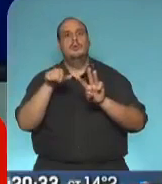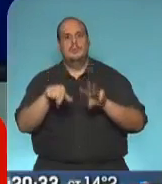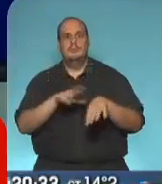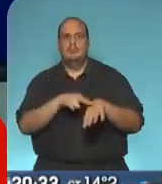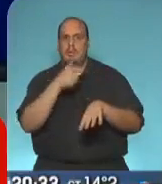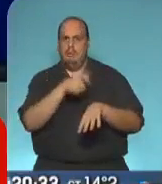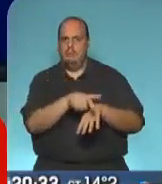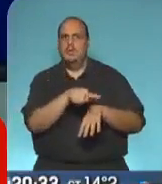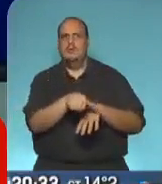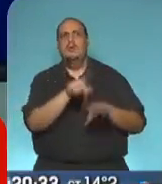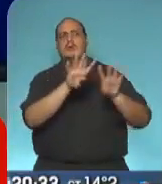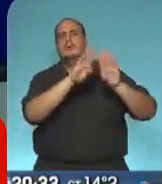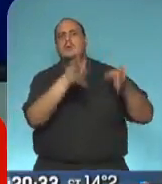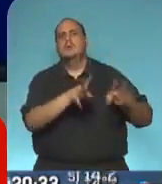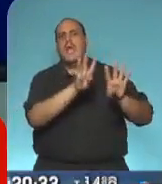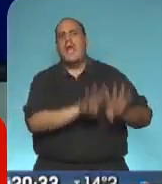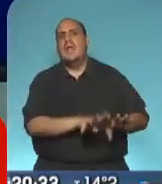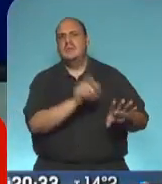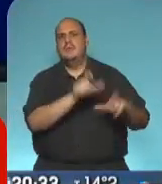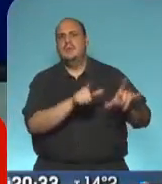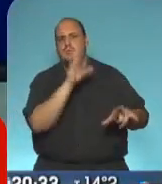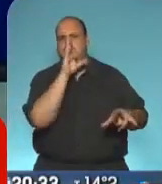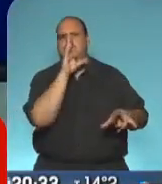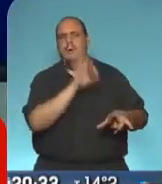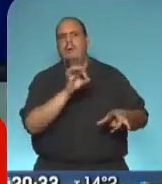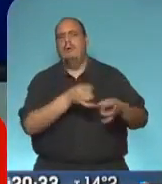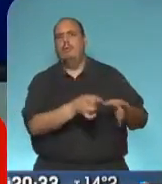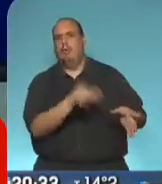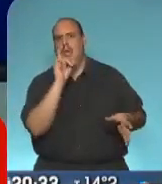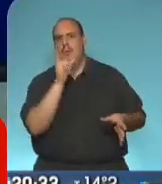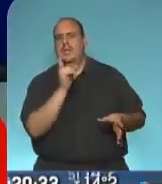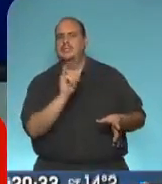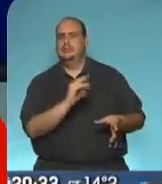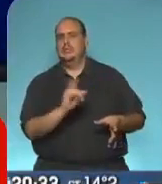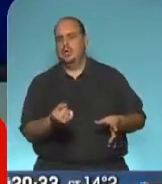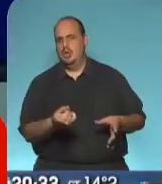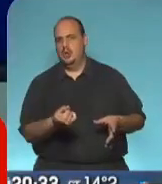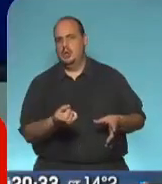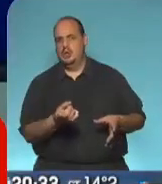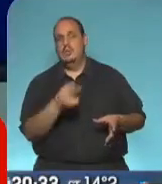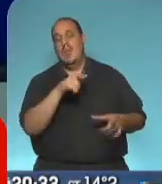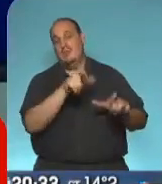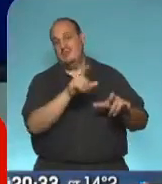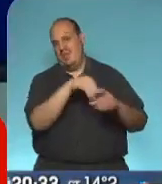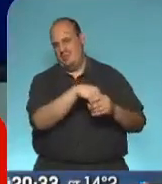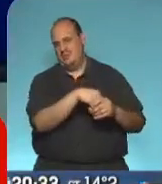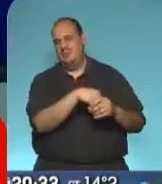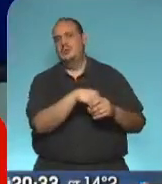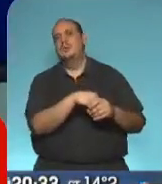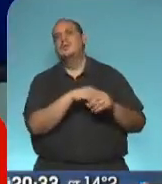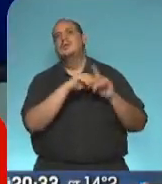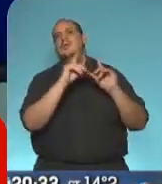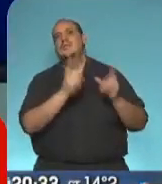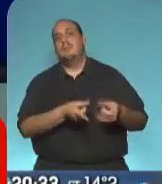de la situación de las cárceles, el hacinamiento que hay, el riesgo de contagio, no solamente, fundamentalmente para quienes están allí adentro, pero también para aquellos